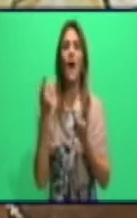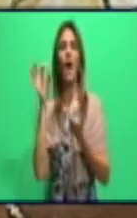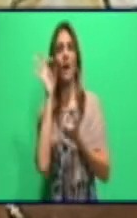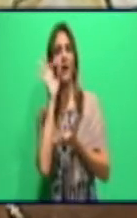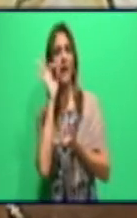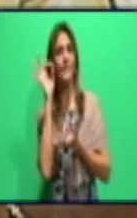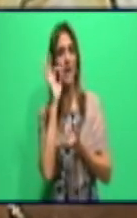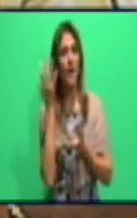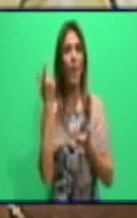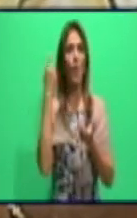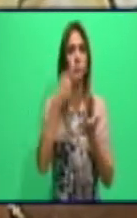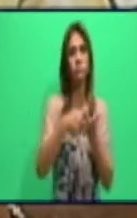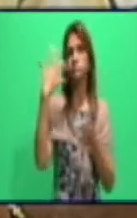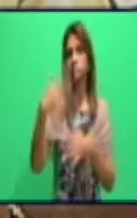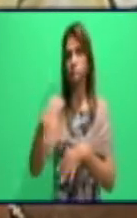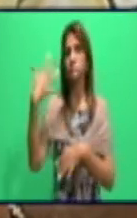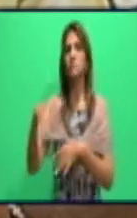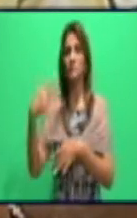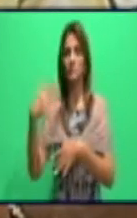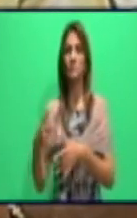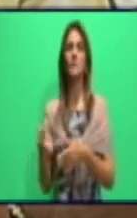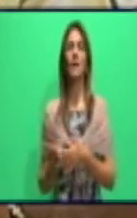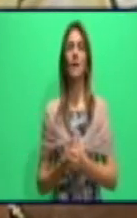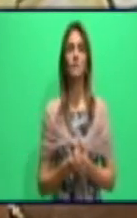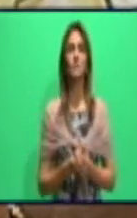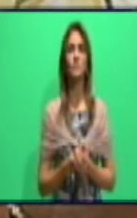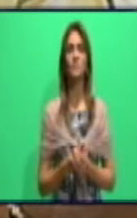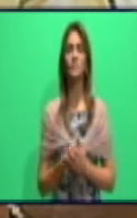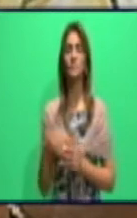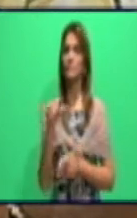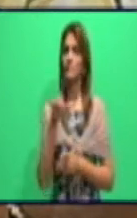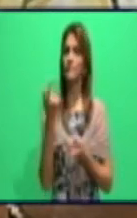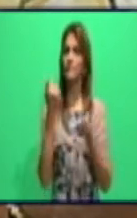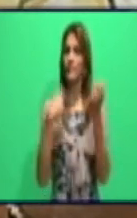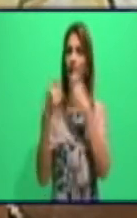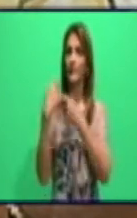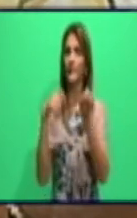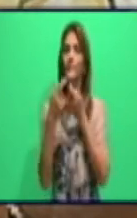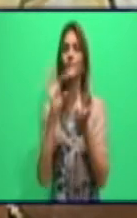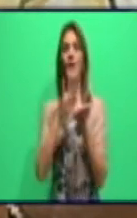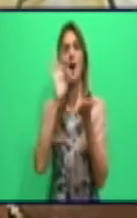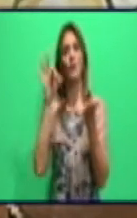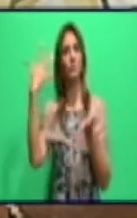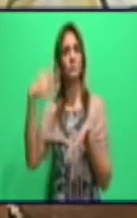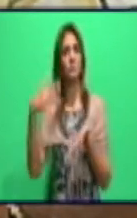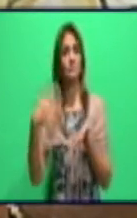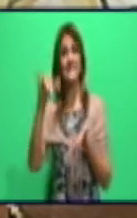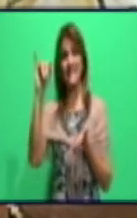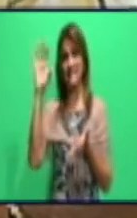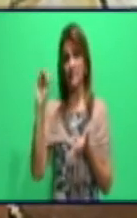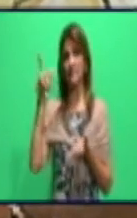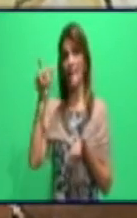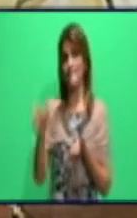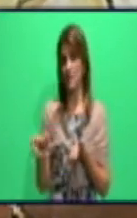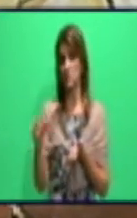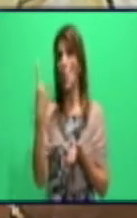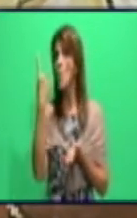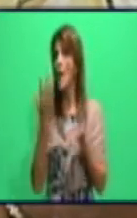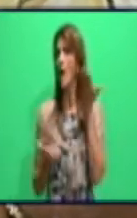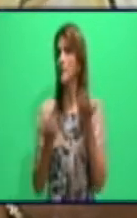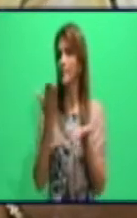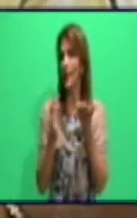que hacía mención anteriormente precios especulativos la venta del arroz estos casos fueron estado la receta vendiendo a 60 pesos la libra aquí en